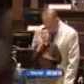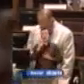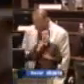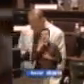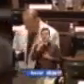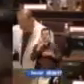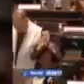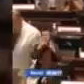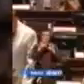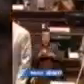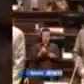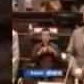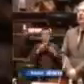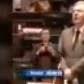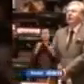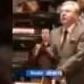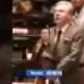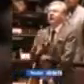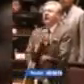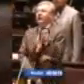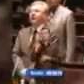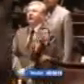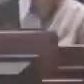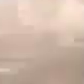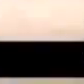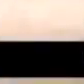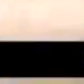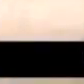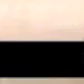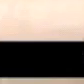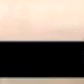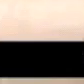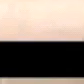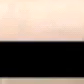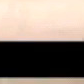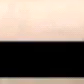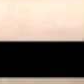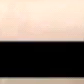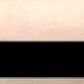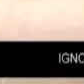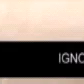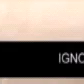es de Cuatro Pelagatos, un blog creado por periodistas de oposición.